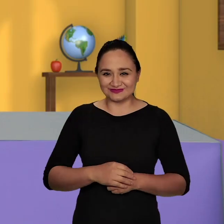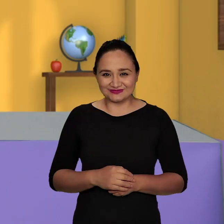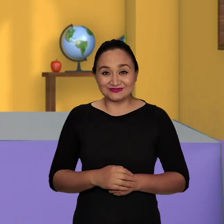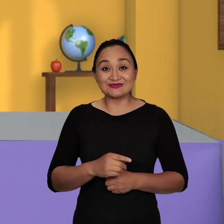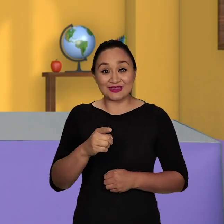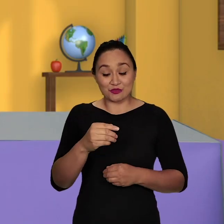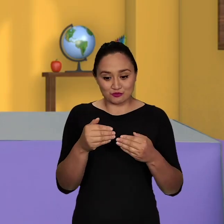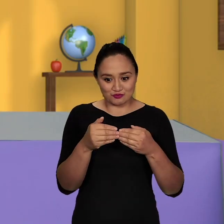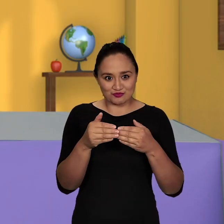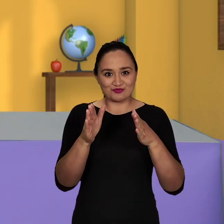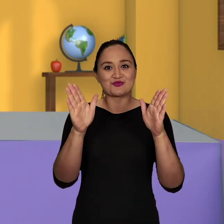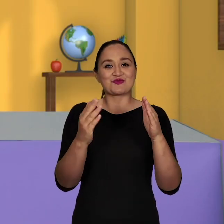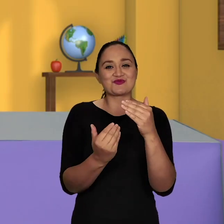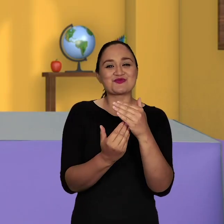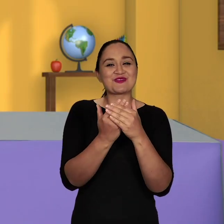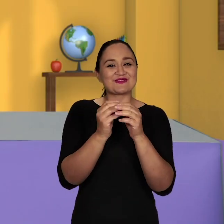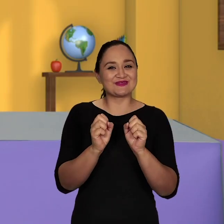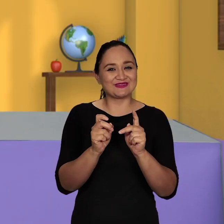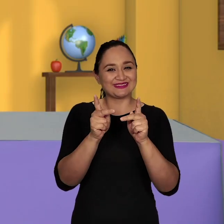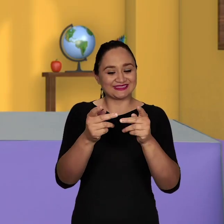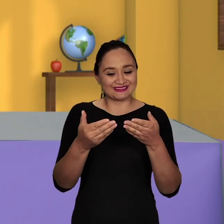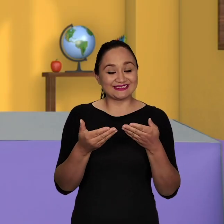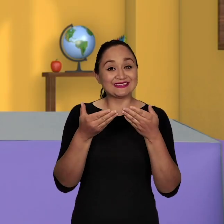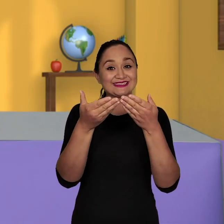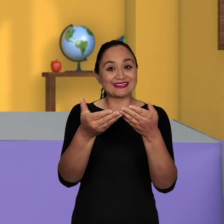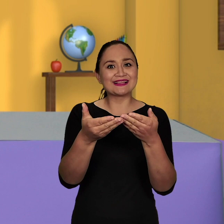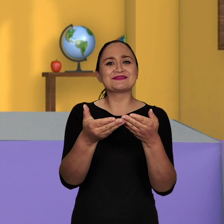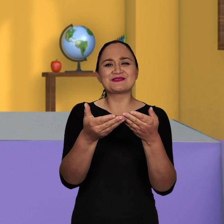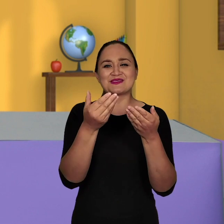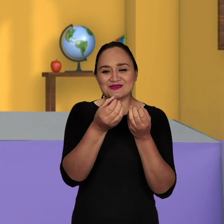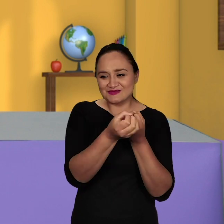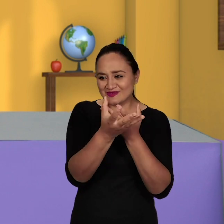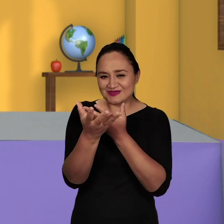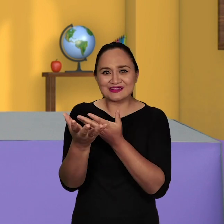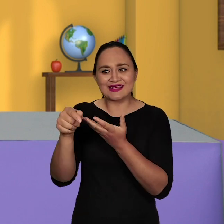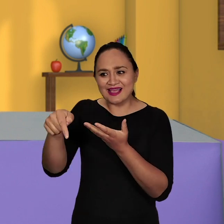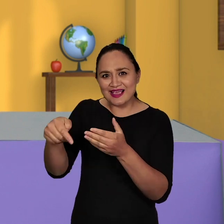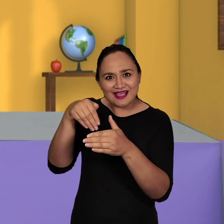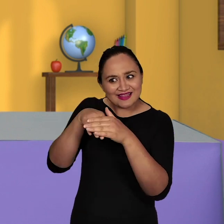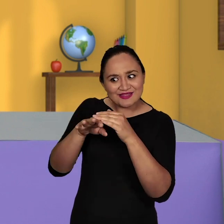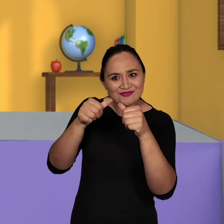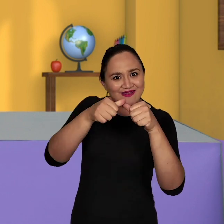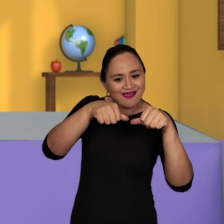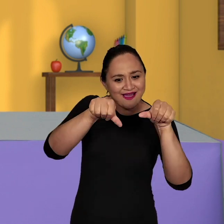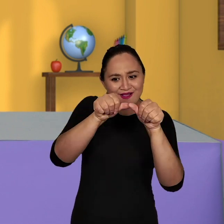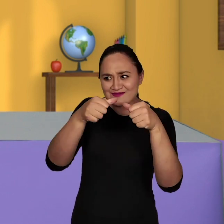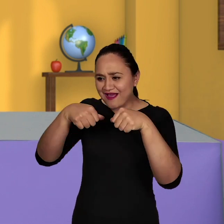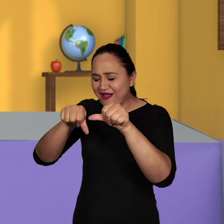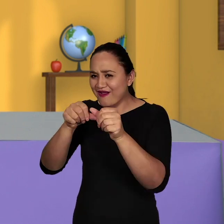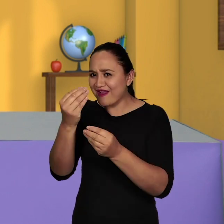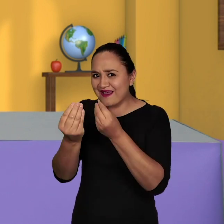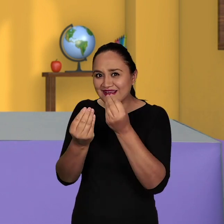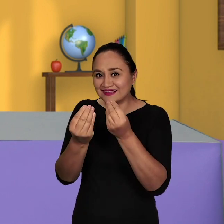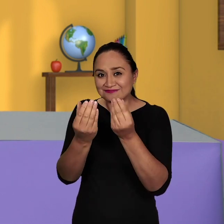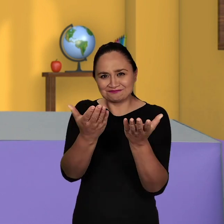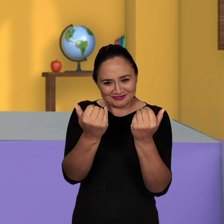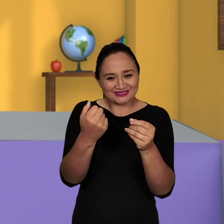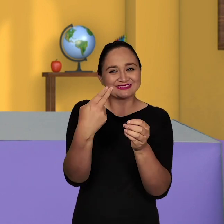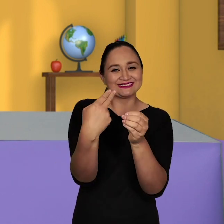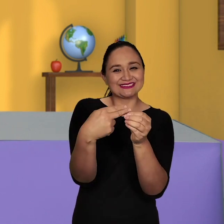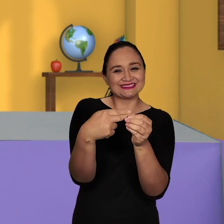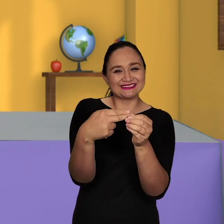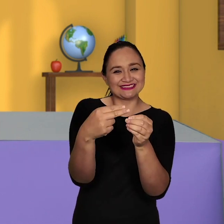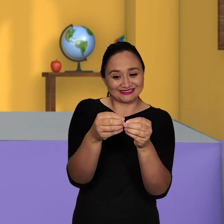Se abre una oportunidad para dar a conocer lo que sucede en las aulas. Únete y